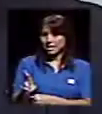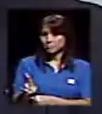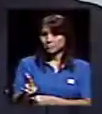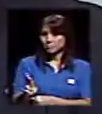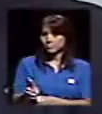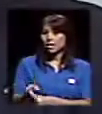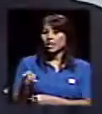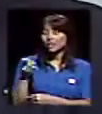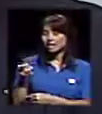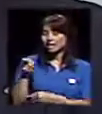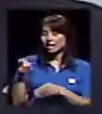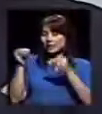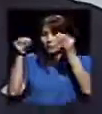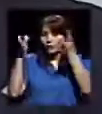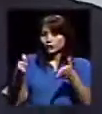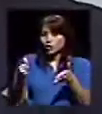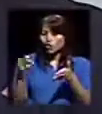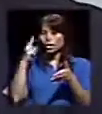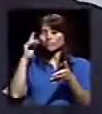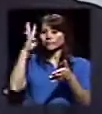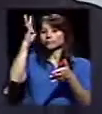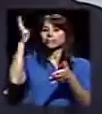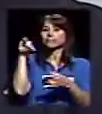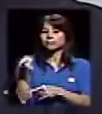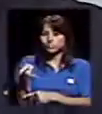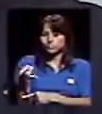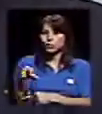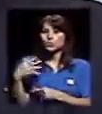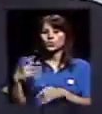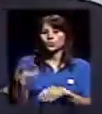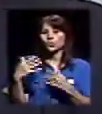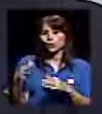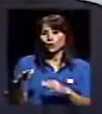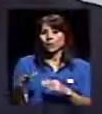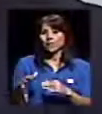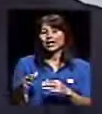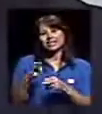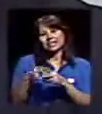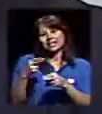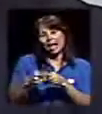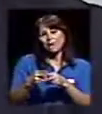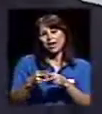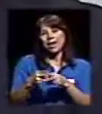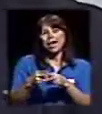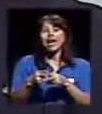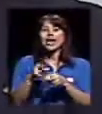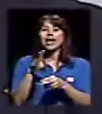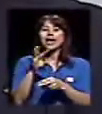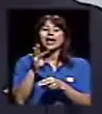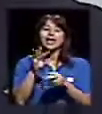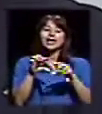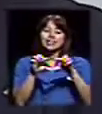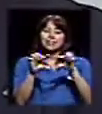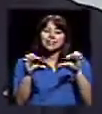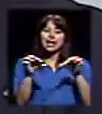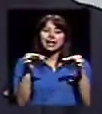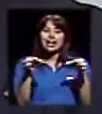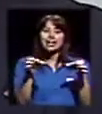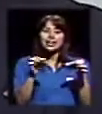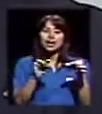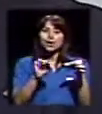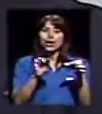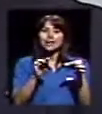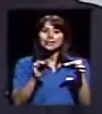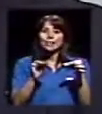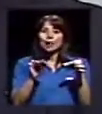profesor que diseñó esa metodología, técnicamente llamada tarjeta escalonada, que le permite a esa población